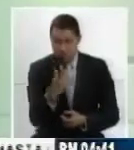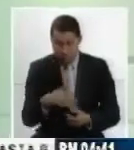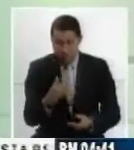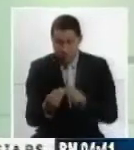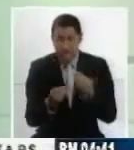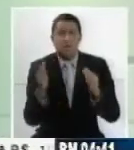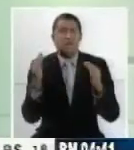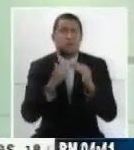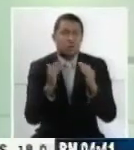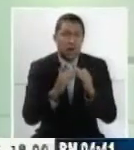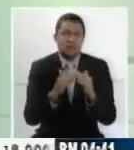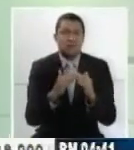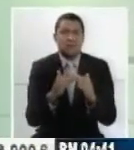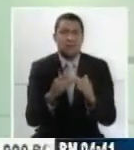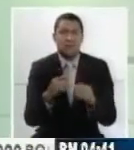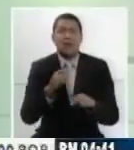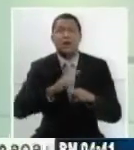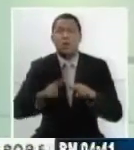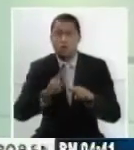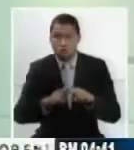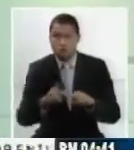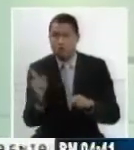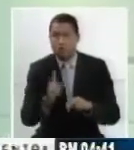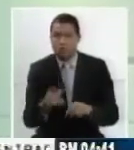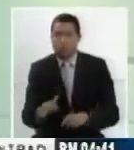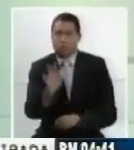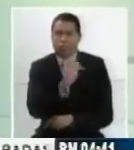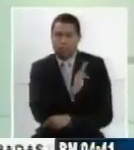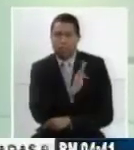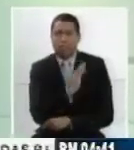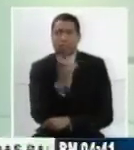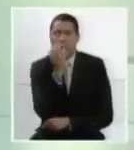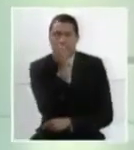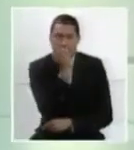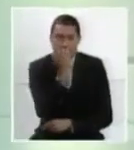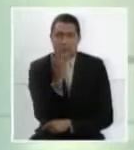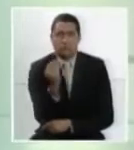hacer desde casa para que nuestros niños no se vean afectados de forma